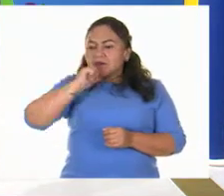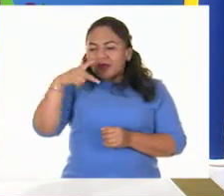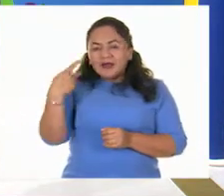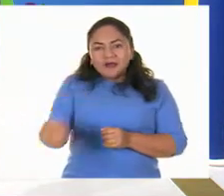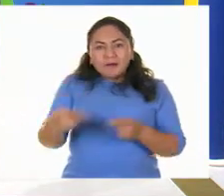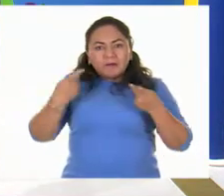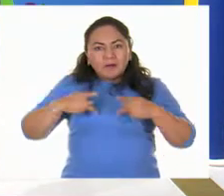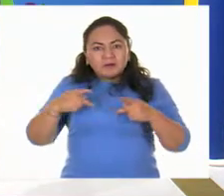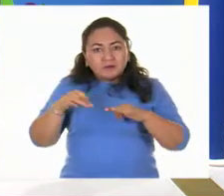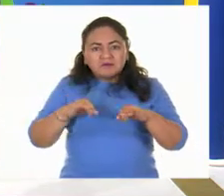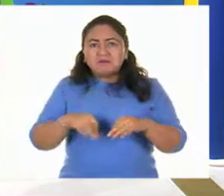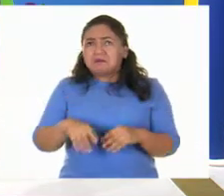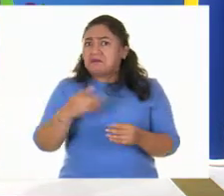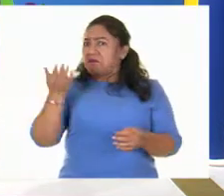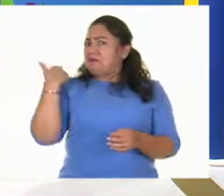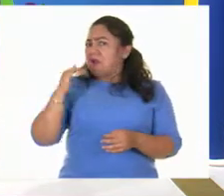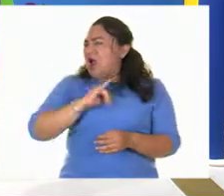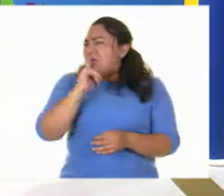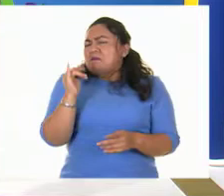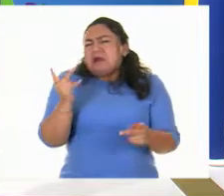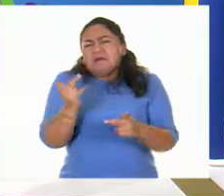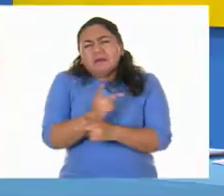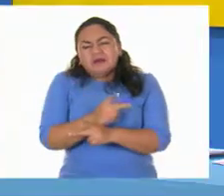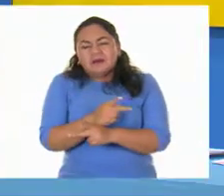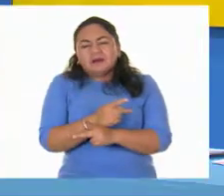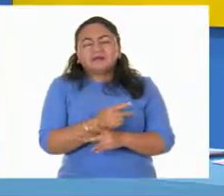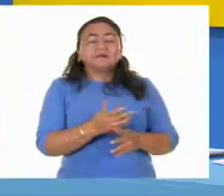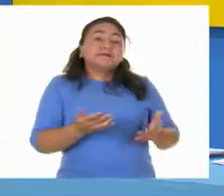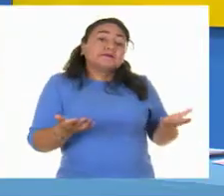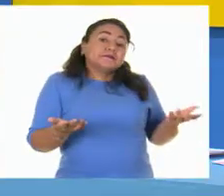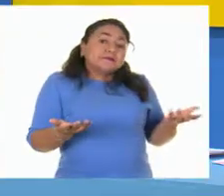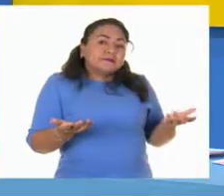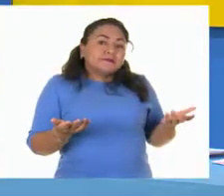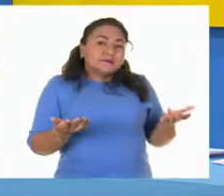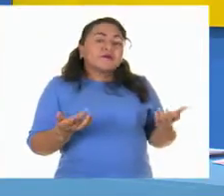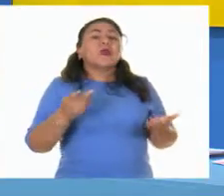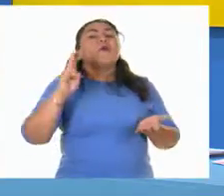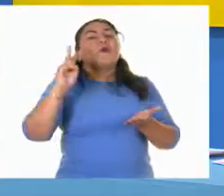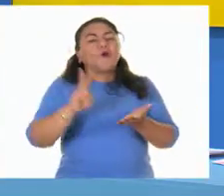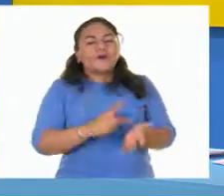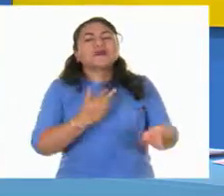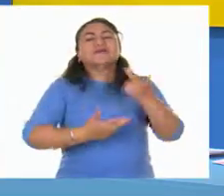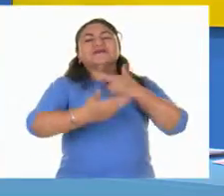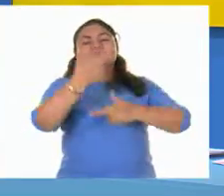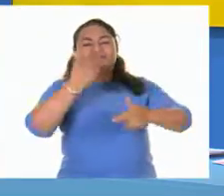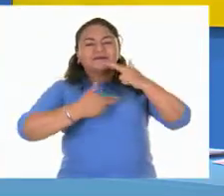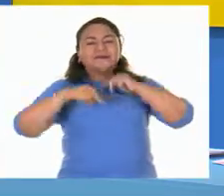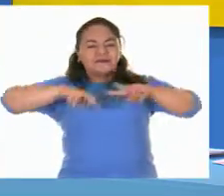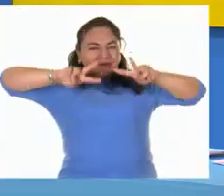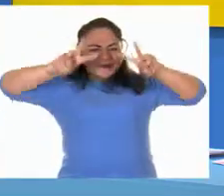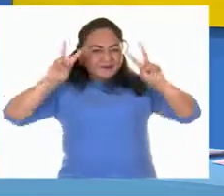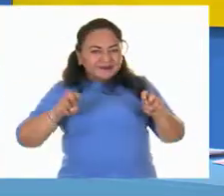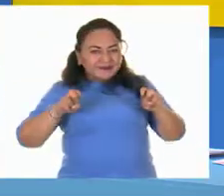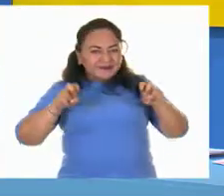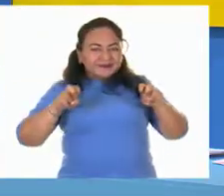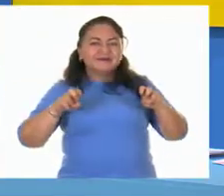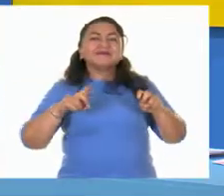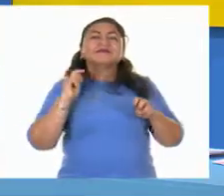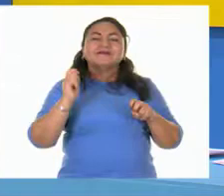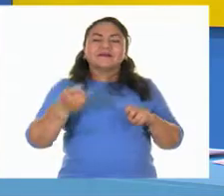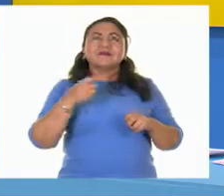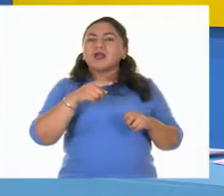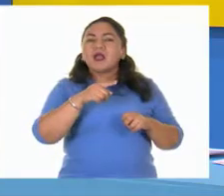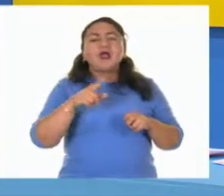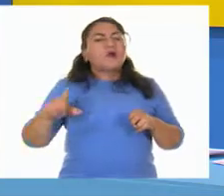trabajadores nunca pasaba. Bueno, pero regresando al tema de la expropiación petrolera, el gobierno justificó